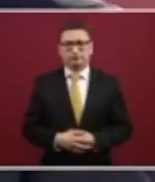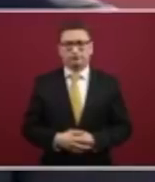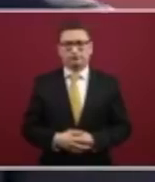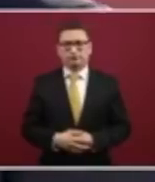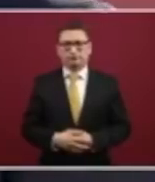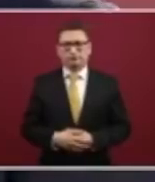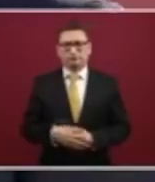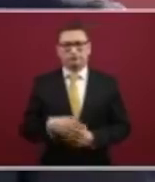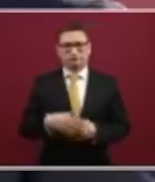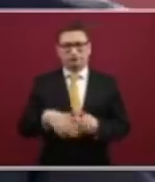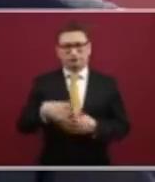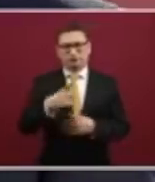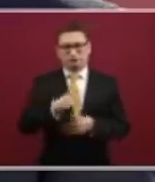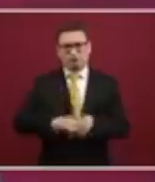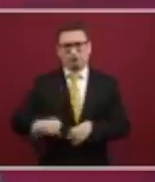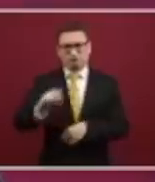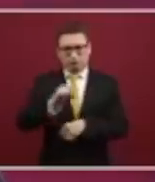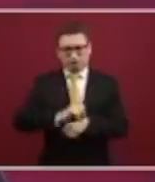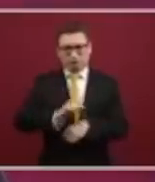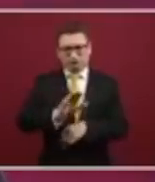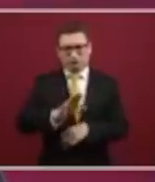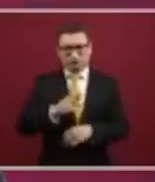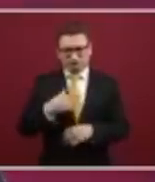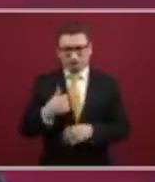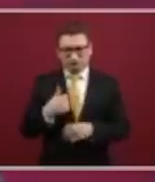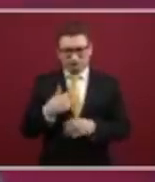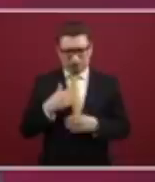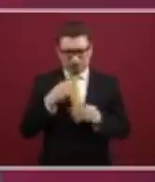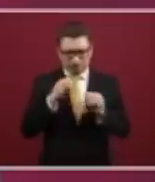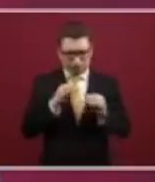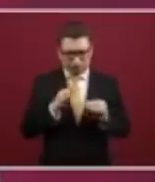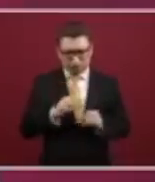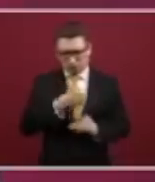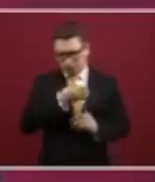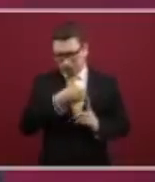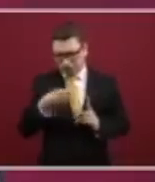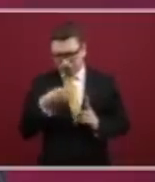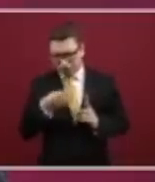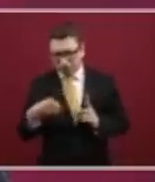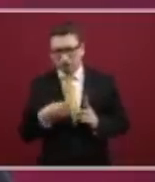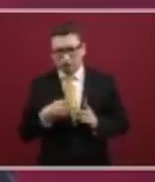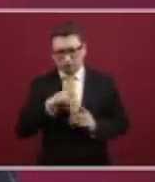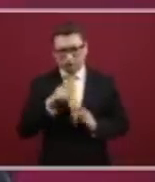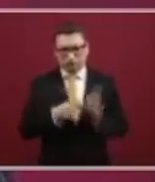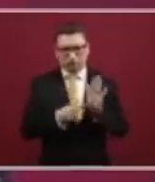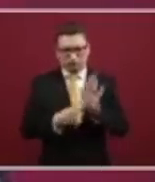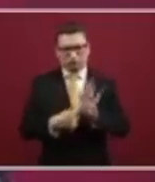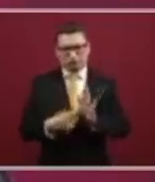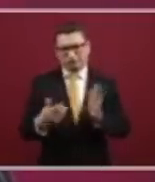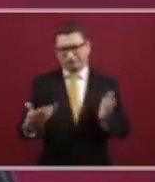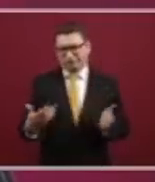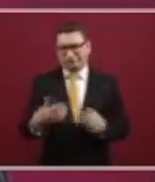una semana, ¿no? Déjenme que yo te ordene. O sea,